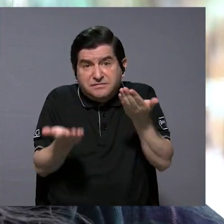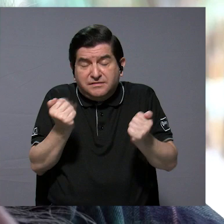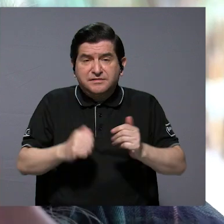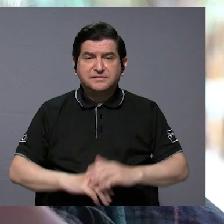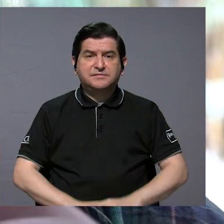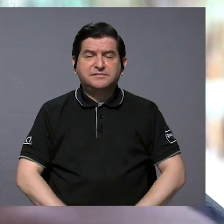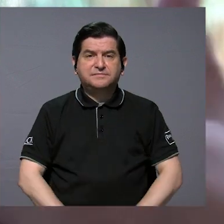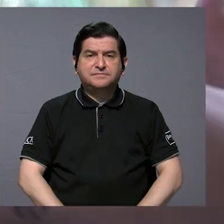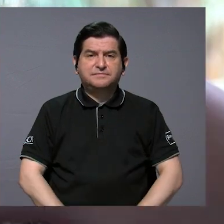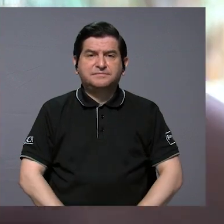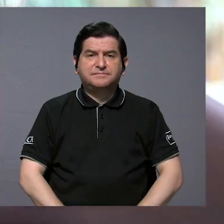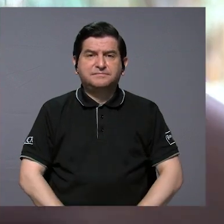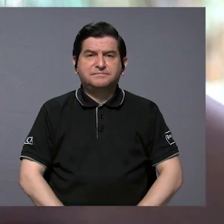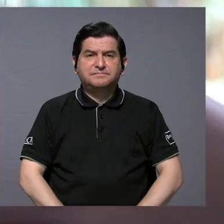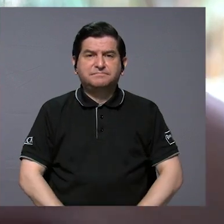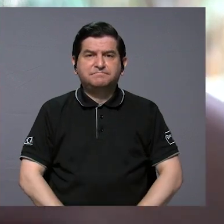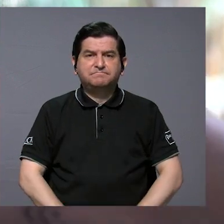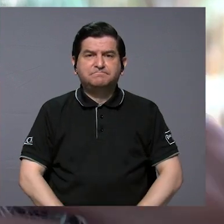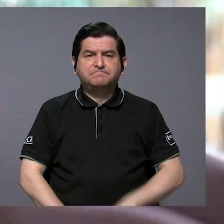peligroso,